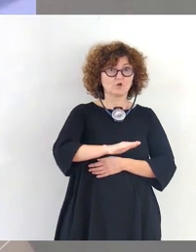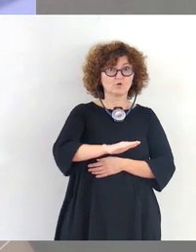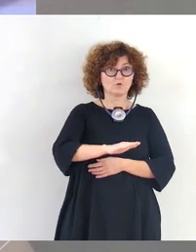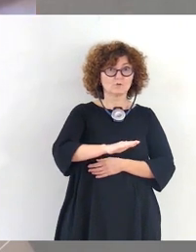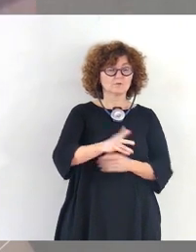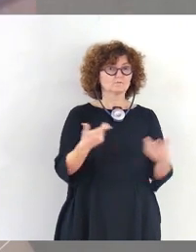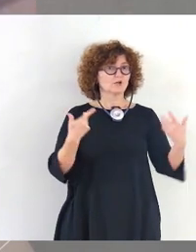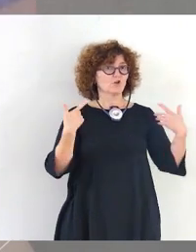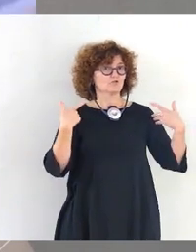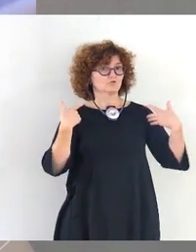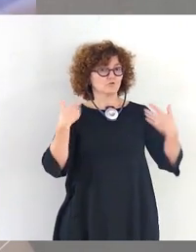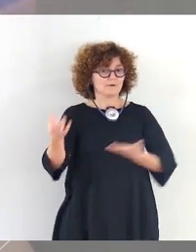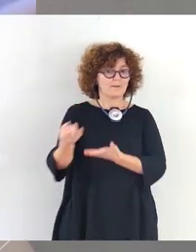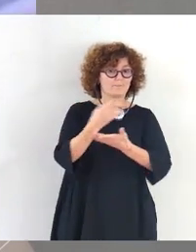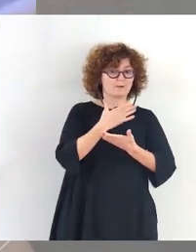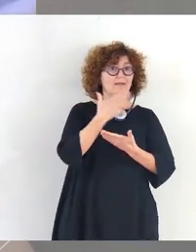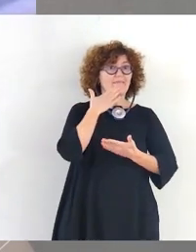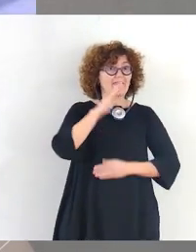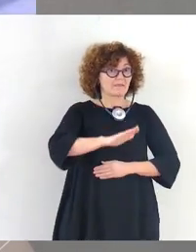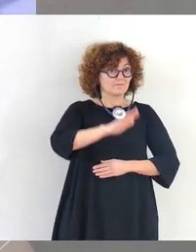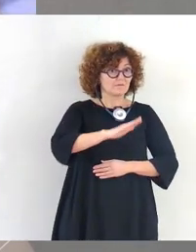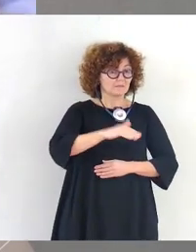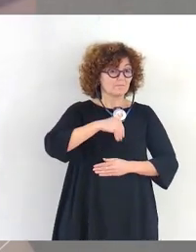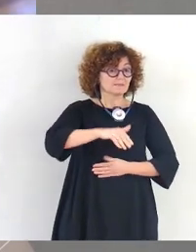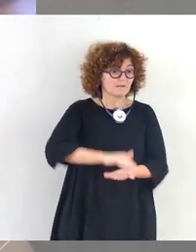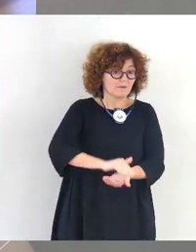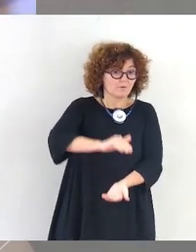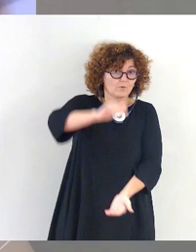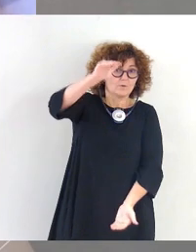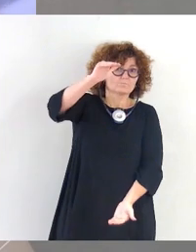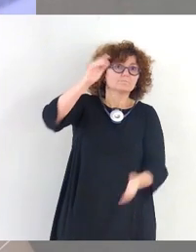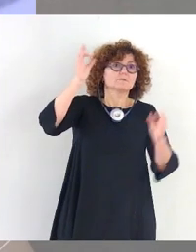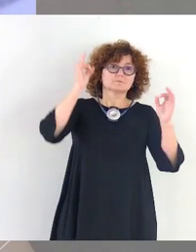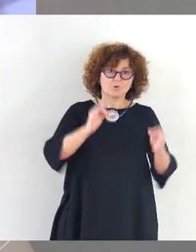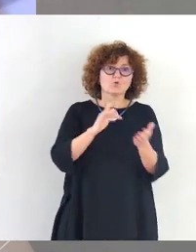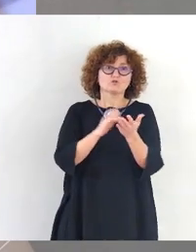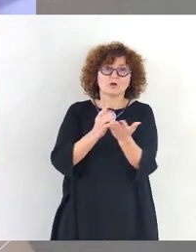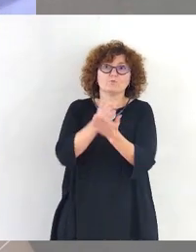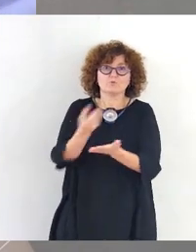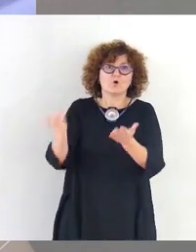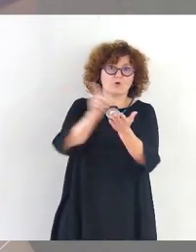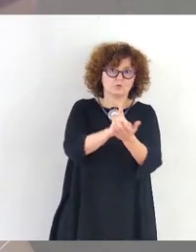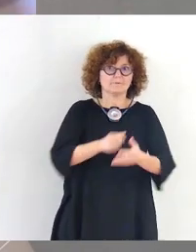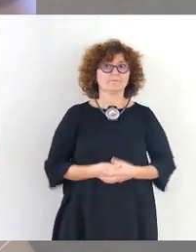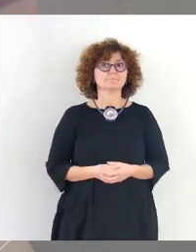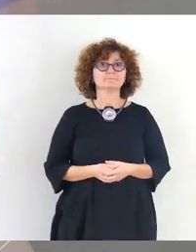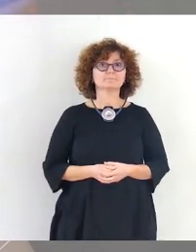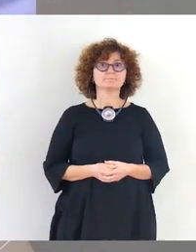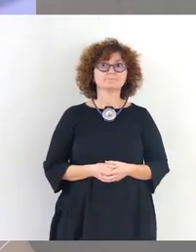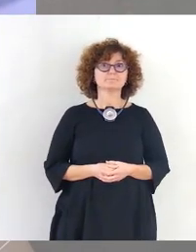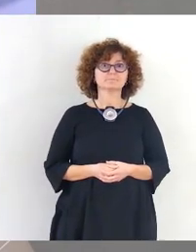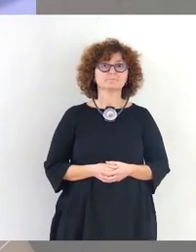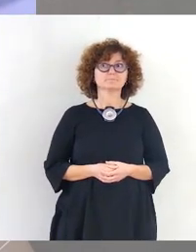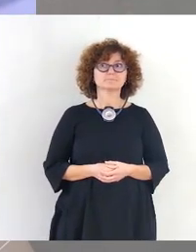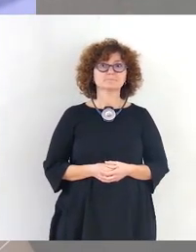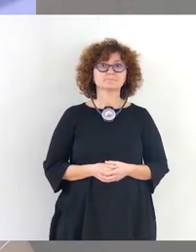desahucio cuando es un niño más adelante en su vida va a sufrirlo de la vida adulta esto es un impacto